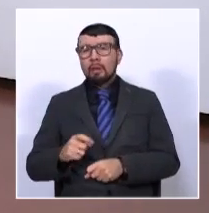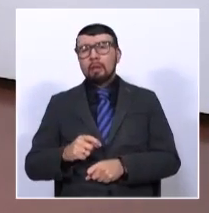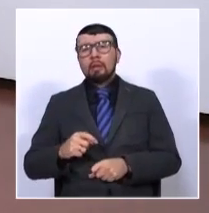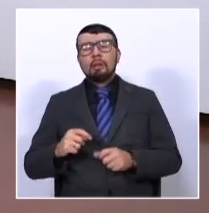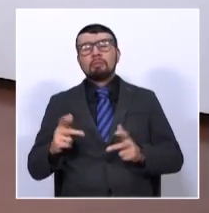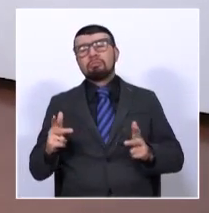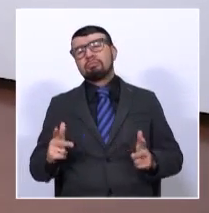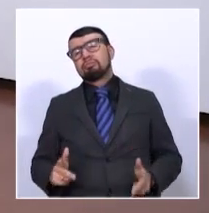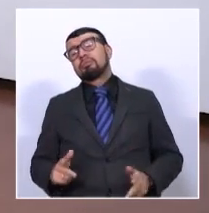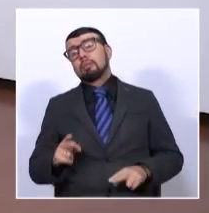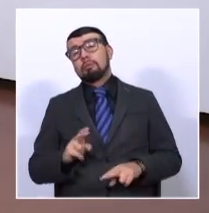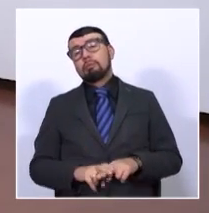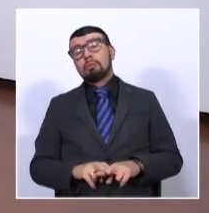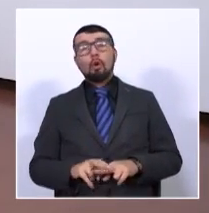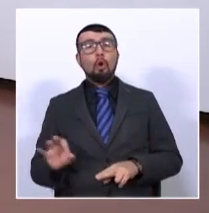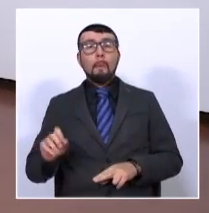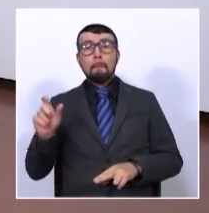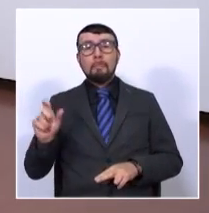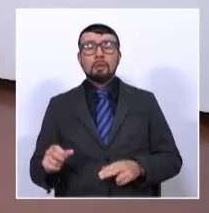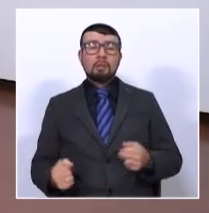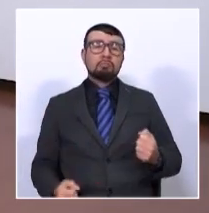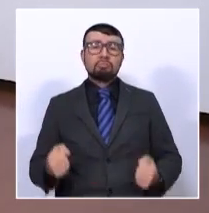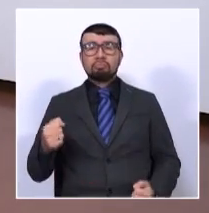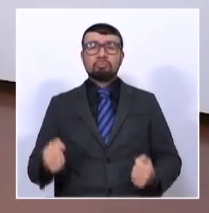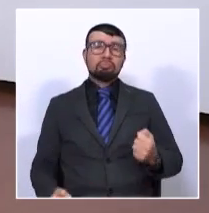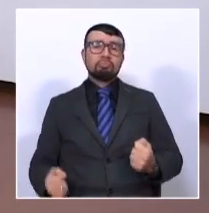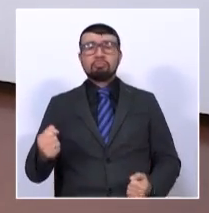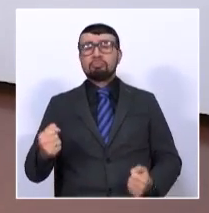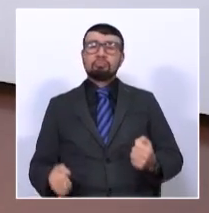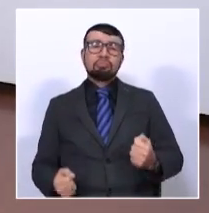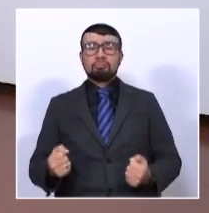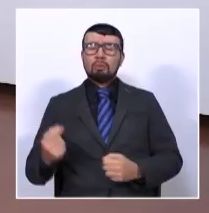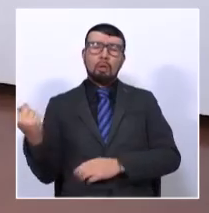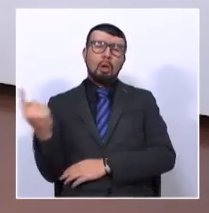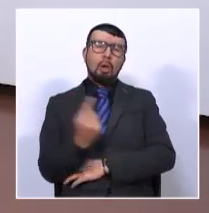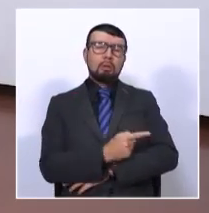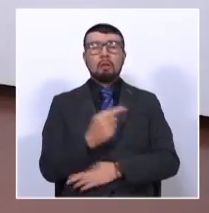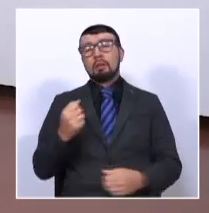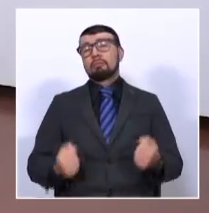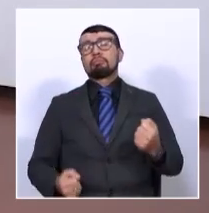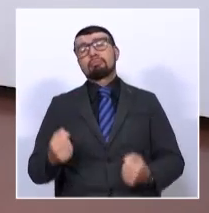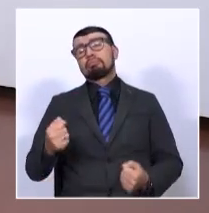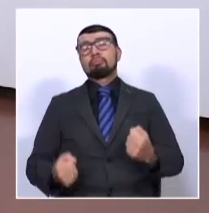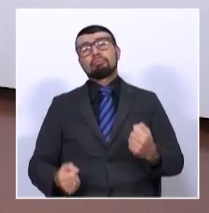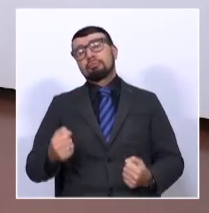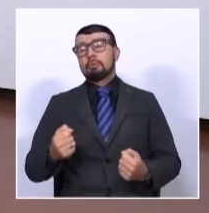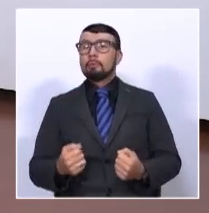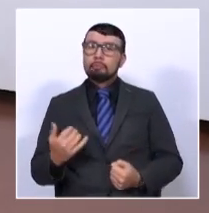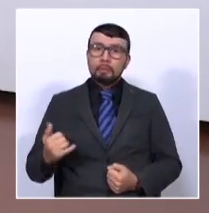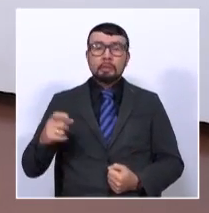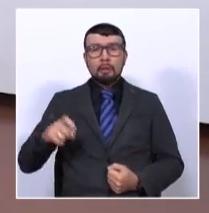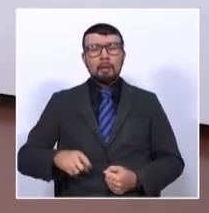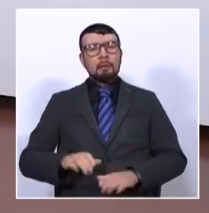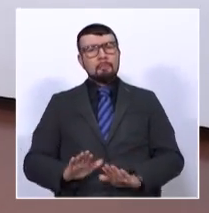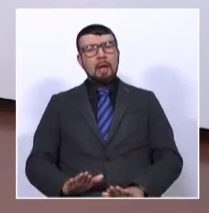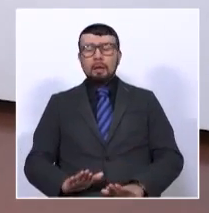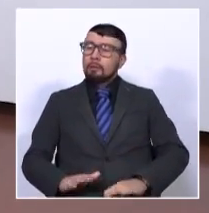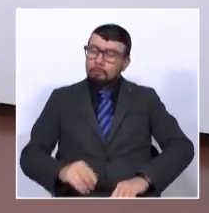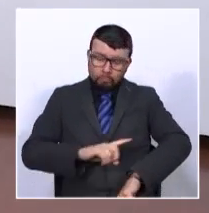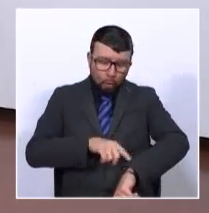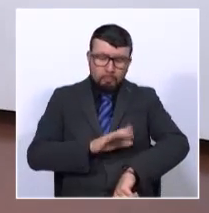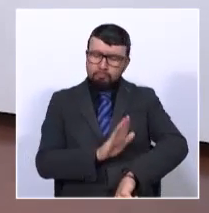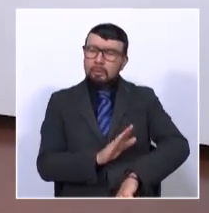los conductores que mucho tiempo están llevan una posición por horas, entonces deben hacer pausas